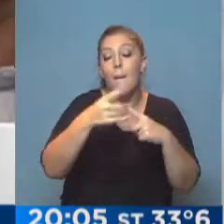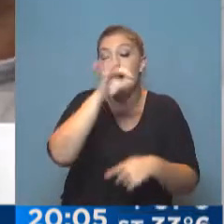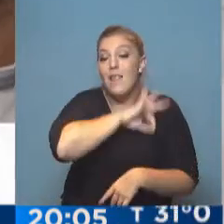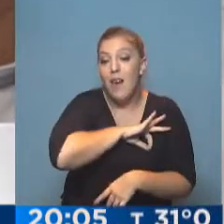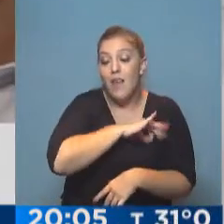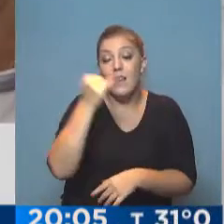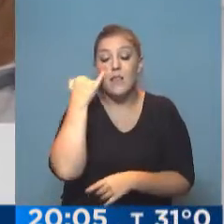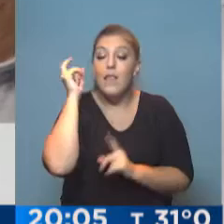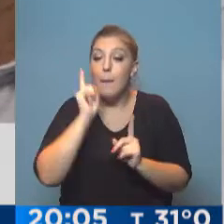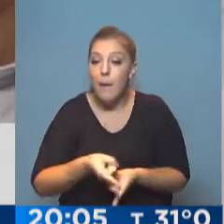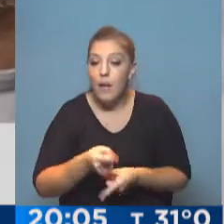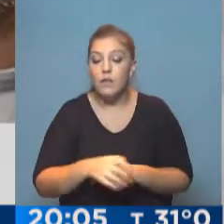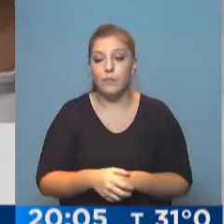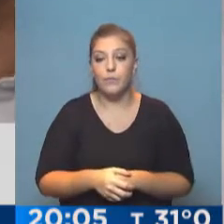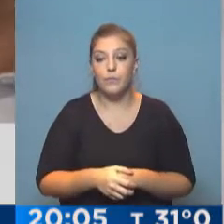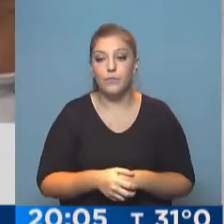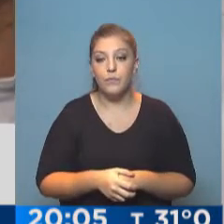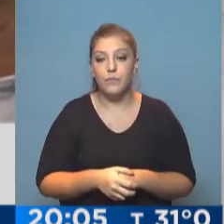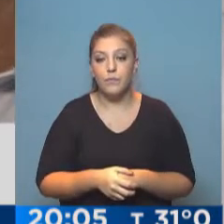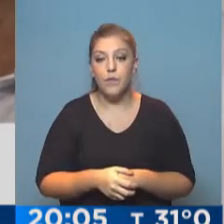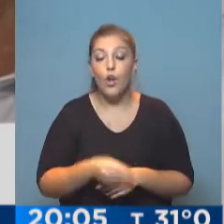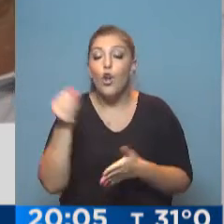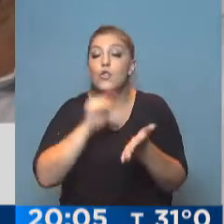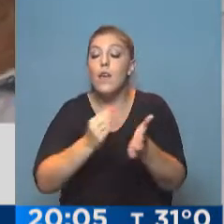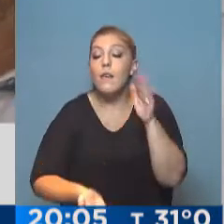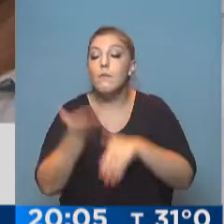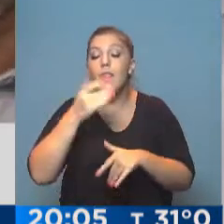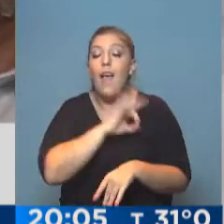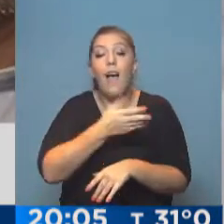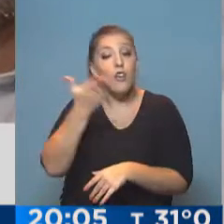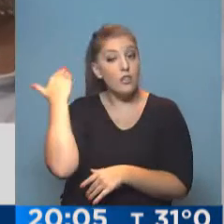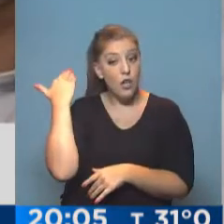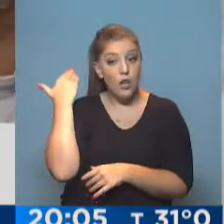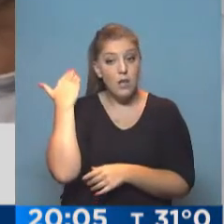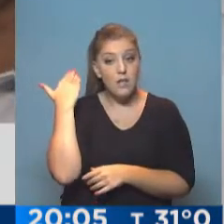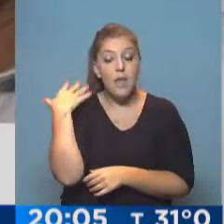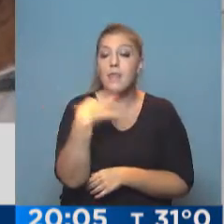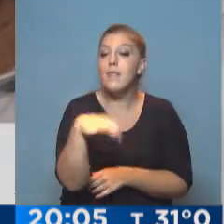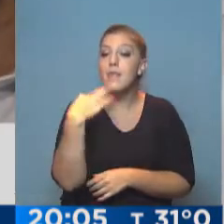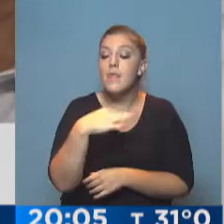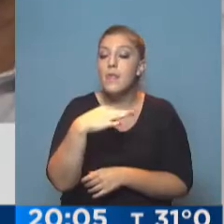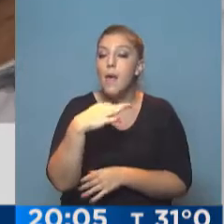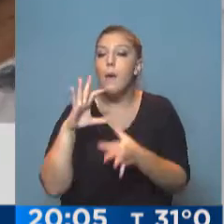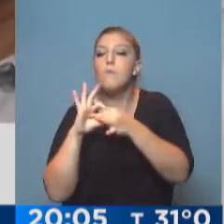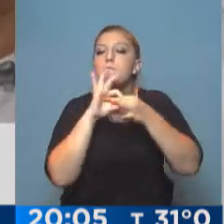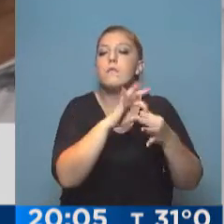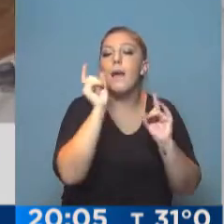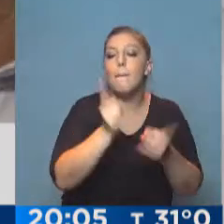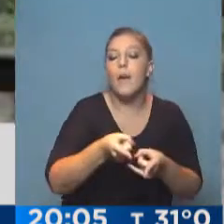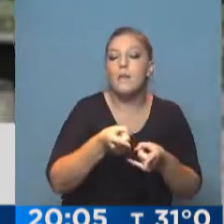e inclusive con los índices inflacionarios de años anteriores, tiene que ser complementada con